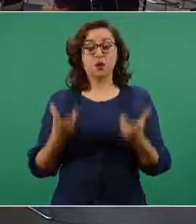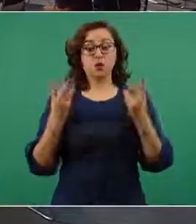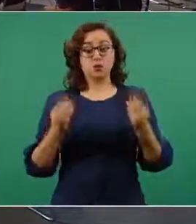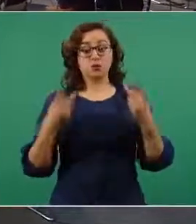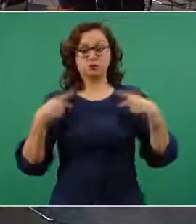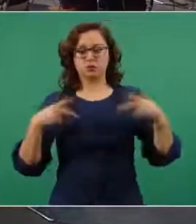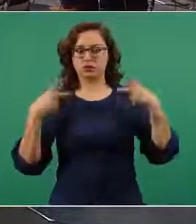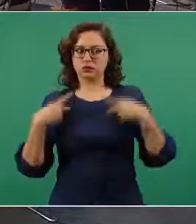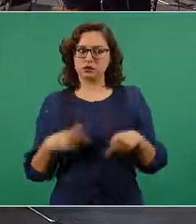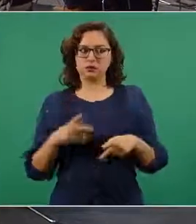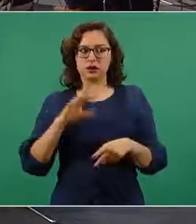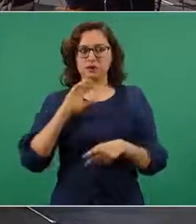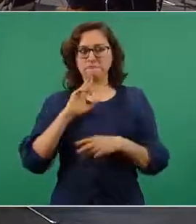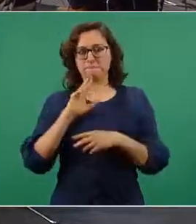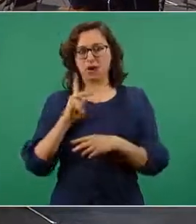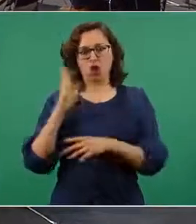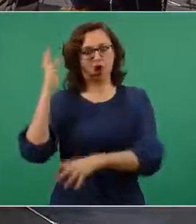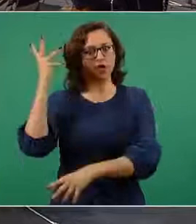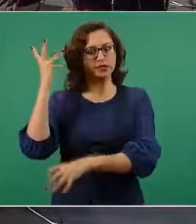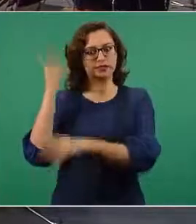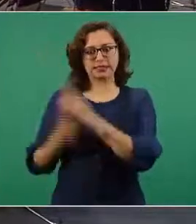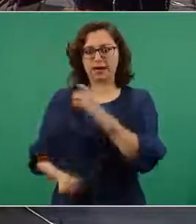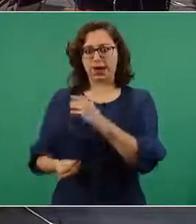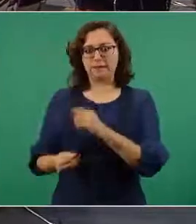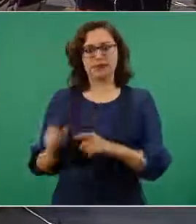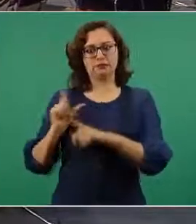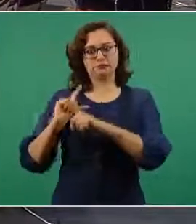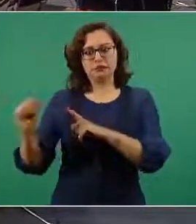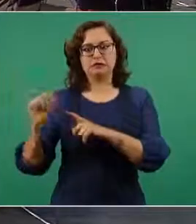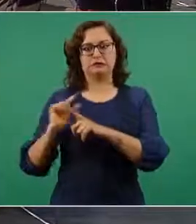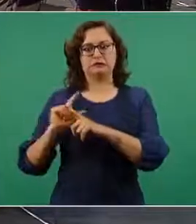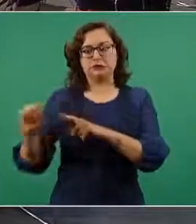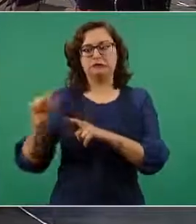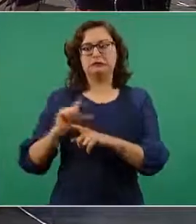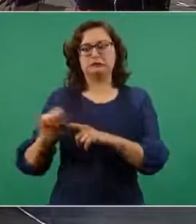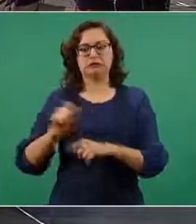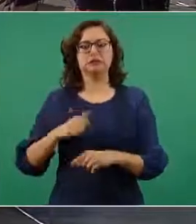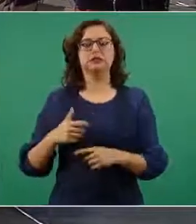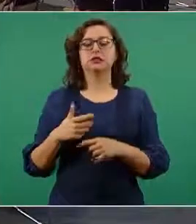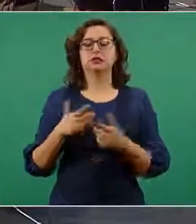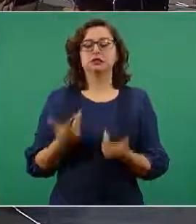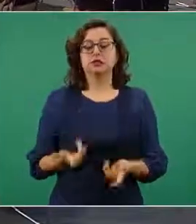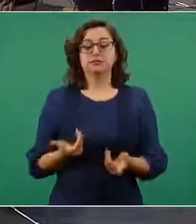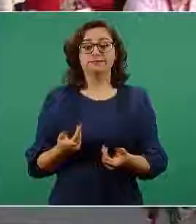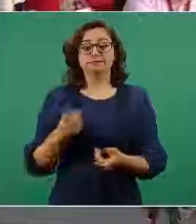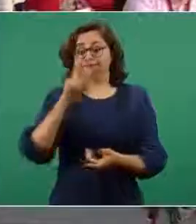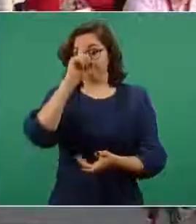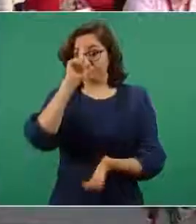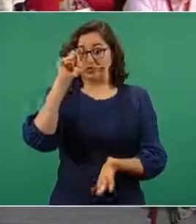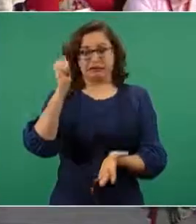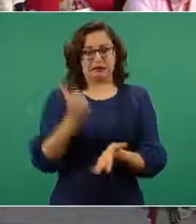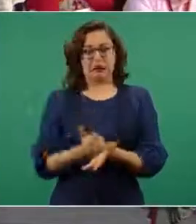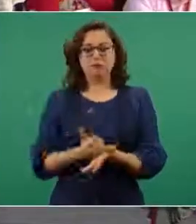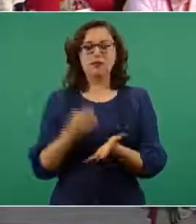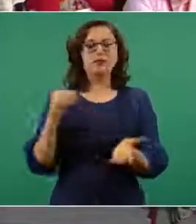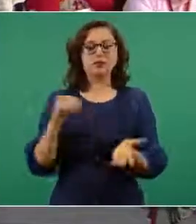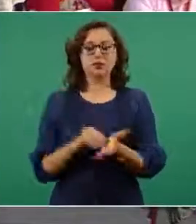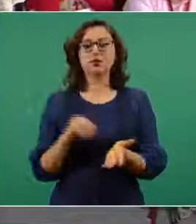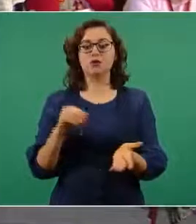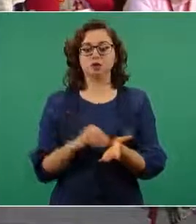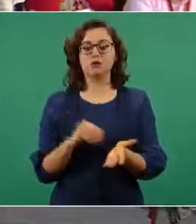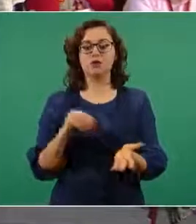desplazamientos, que va la gente y viene, y el estrés postraumático que hay, que sigue pues